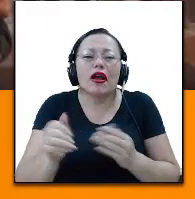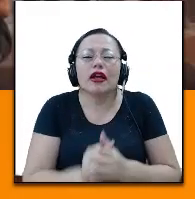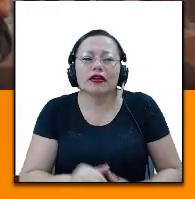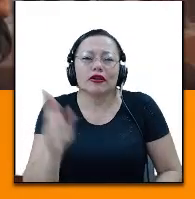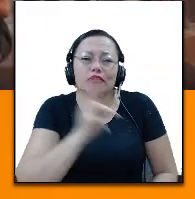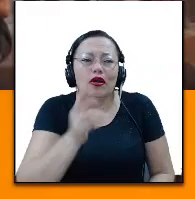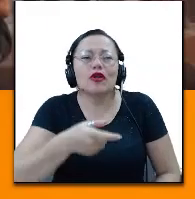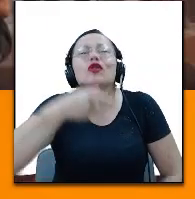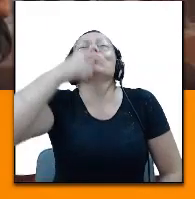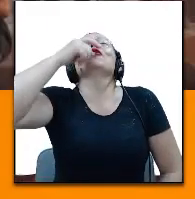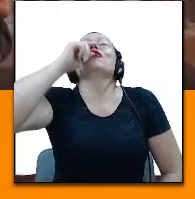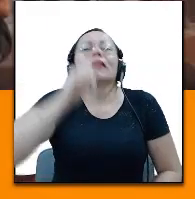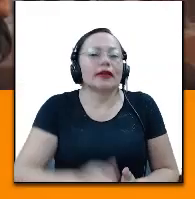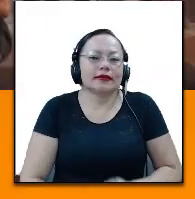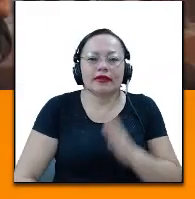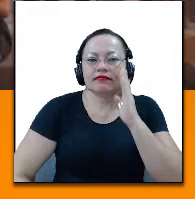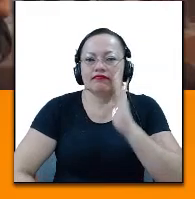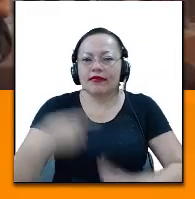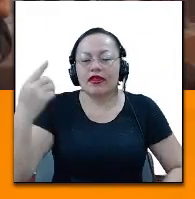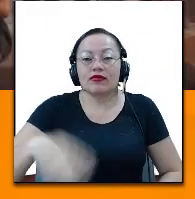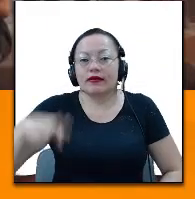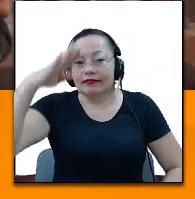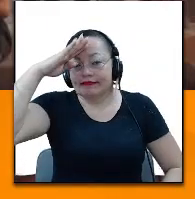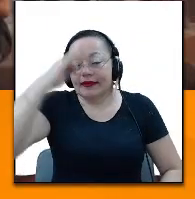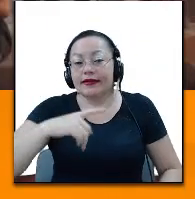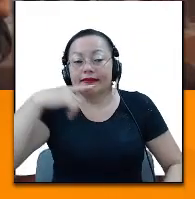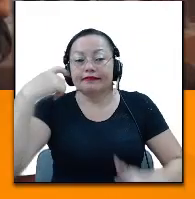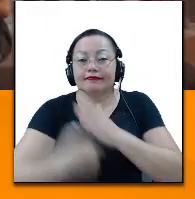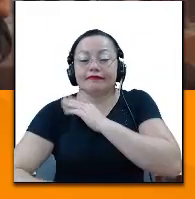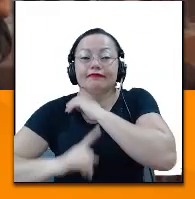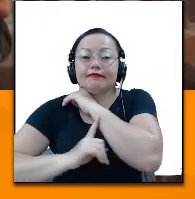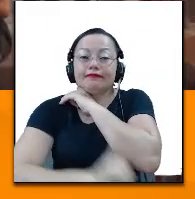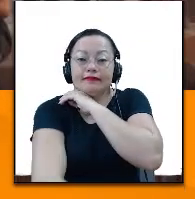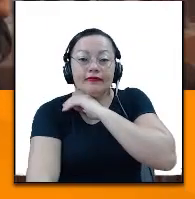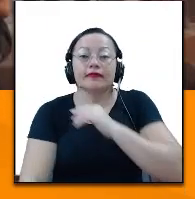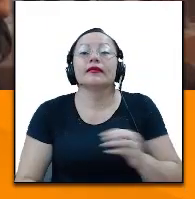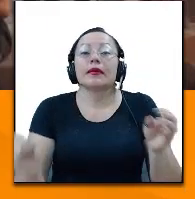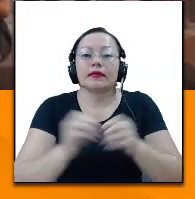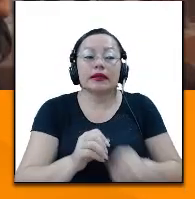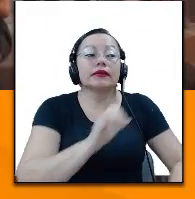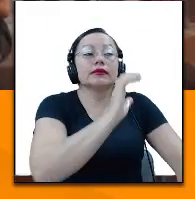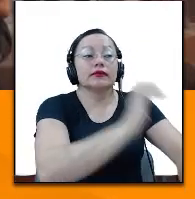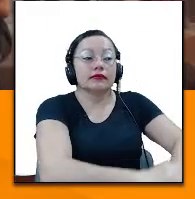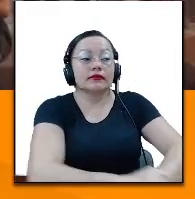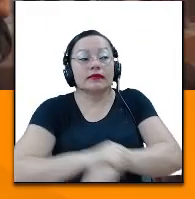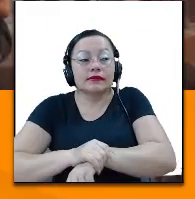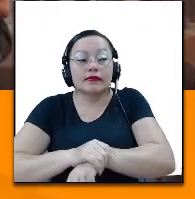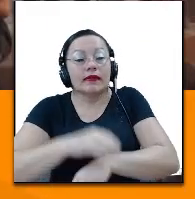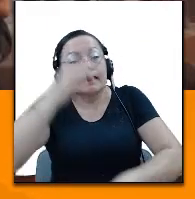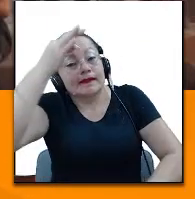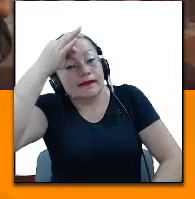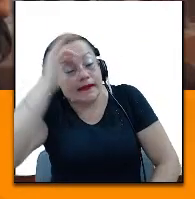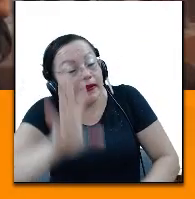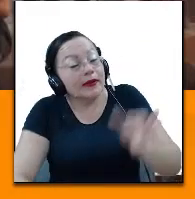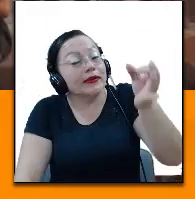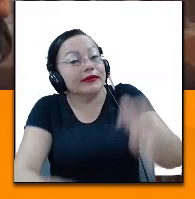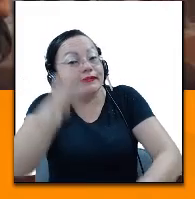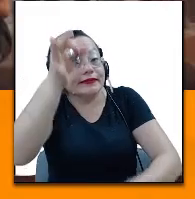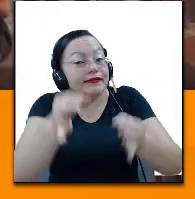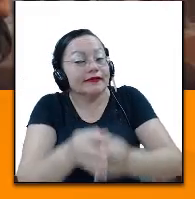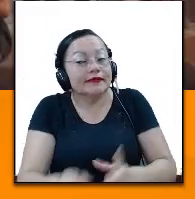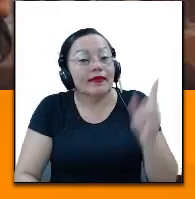roncitos, automáticamente puede ser multado y hasta conducido, detenido, pues, y